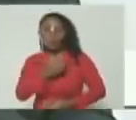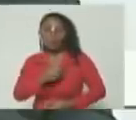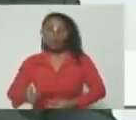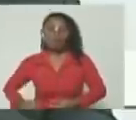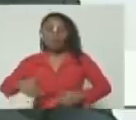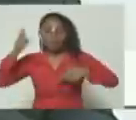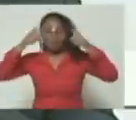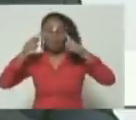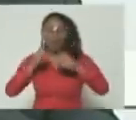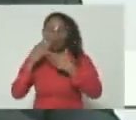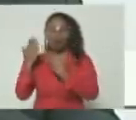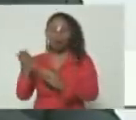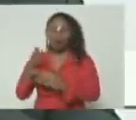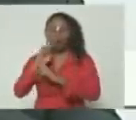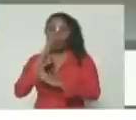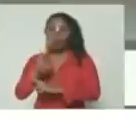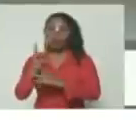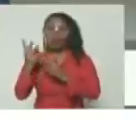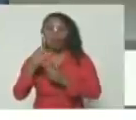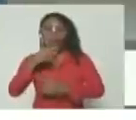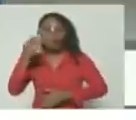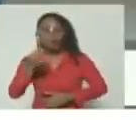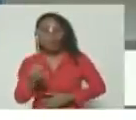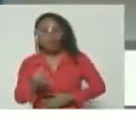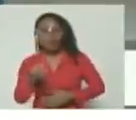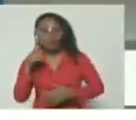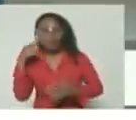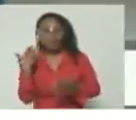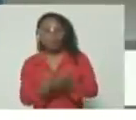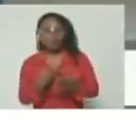Ahí están los resultados, los números, las verdades, las realidades.